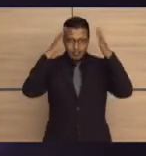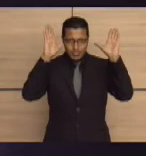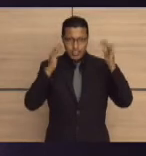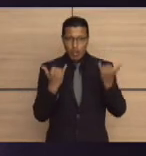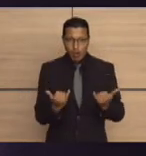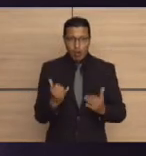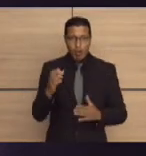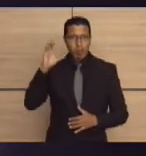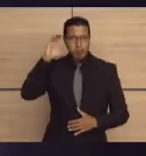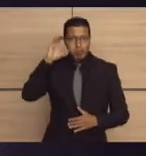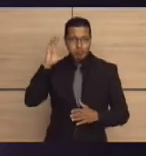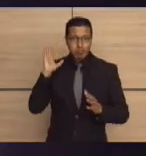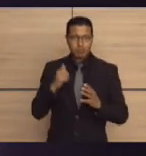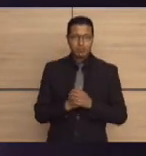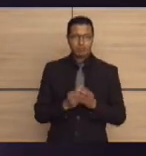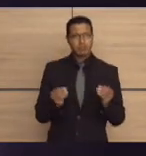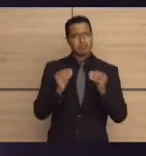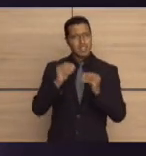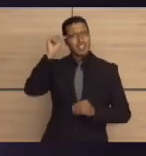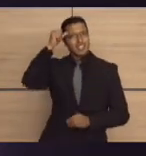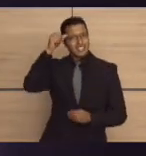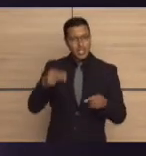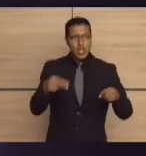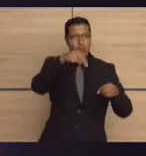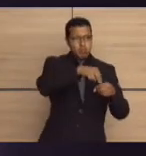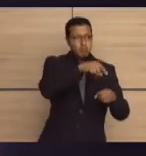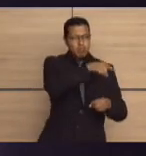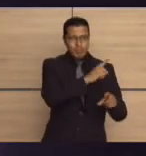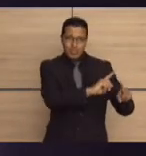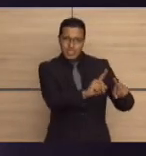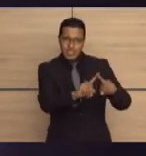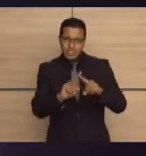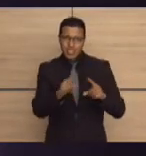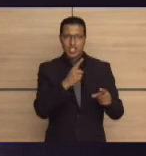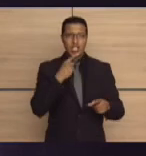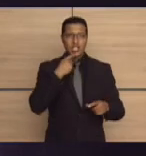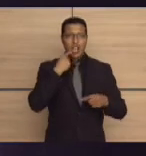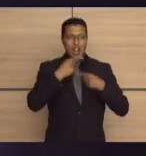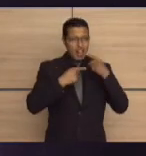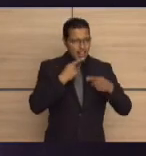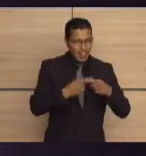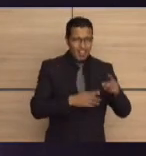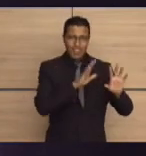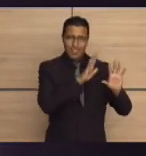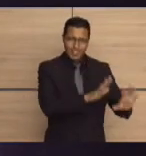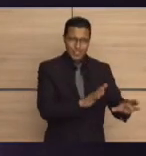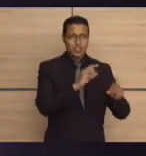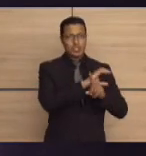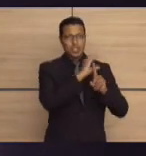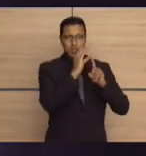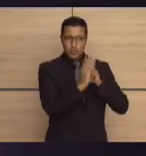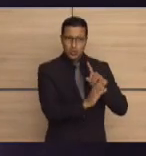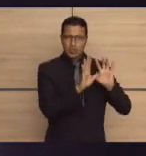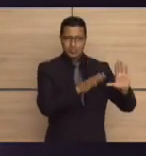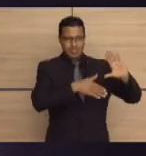también recordar todo lo que los pueblos indígenas y todo lo que las lenguas indígenas y las culturas nativas